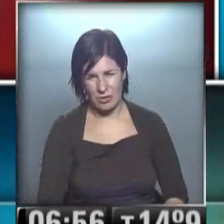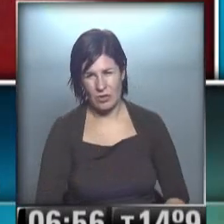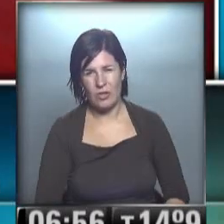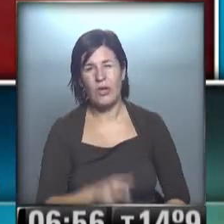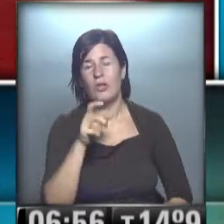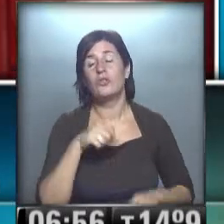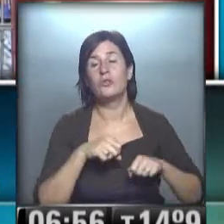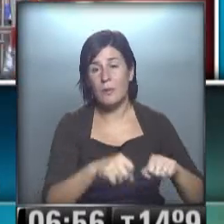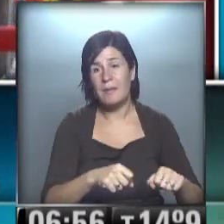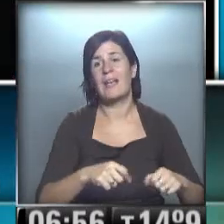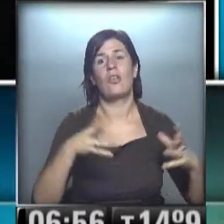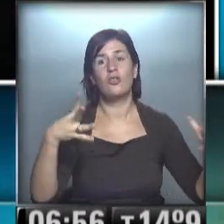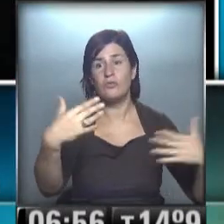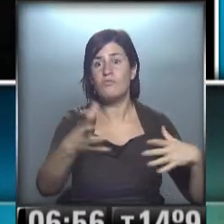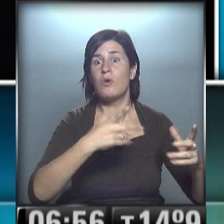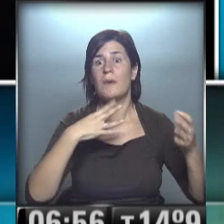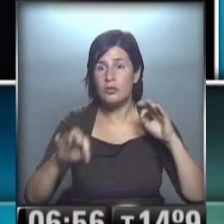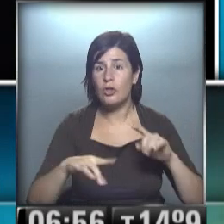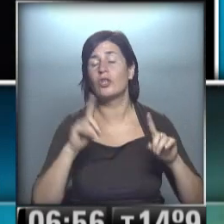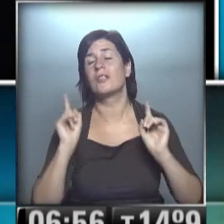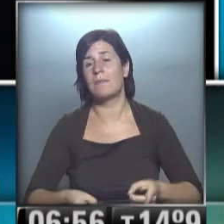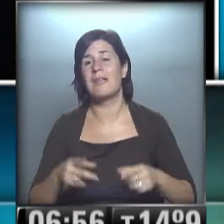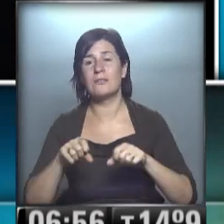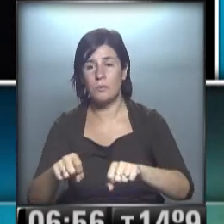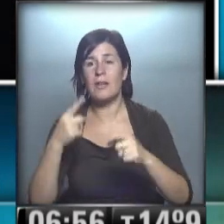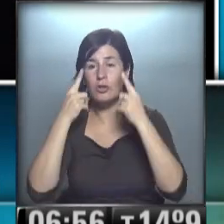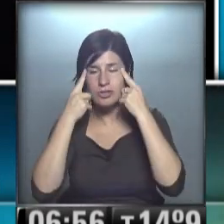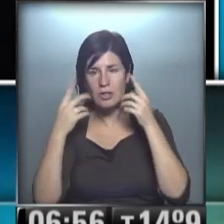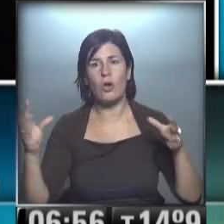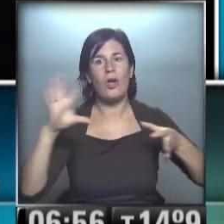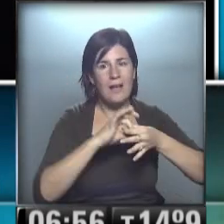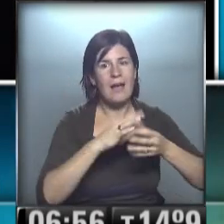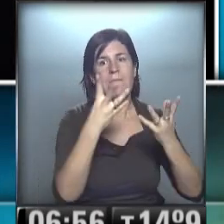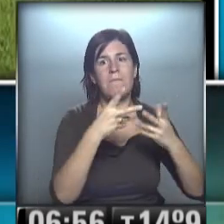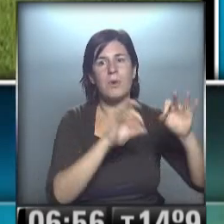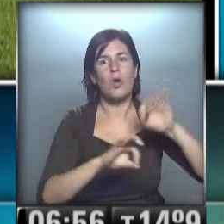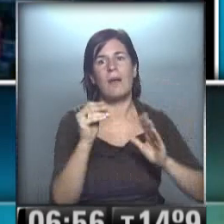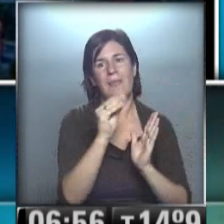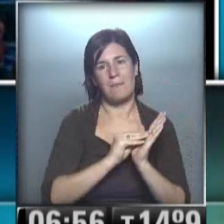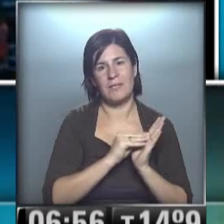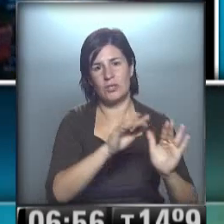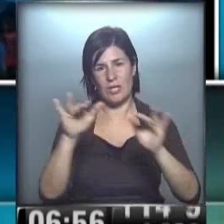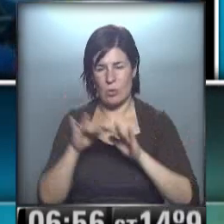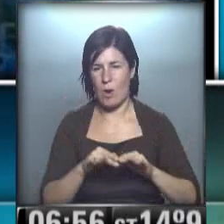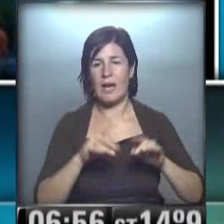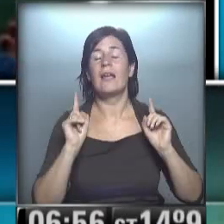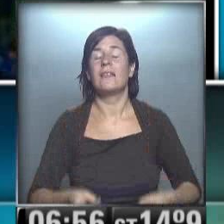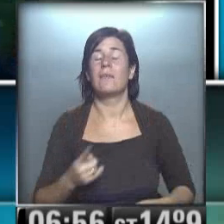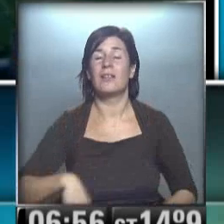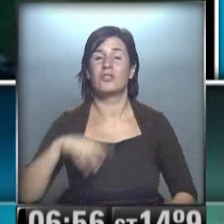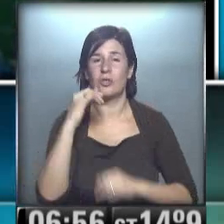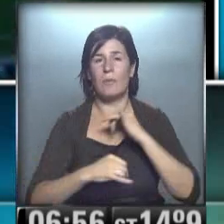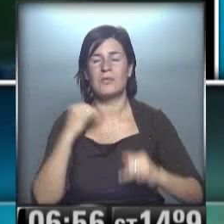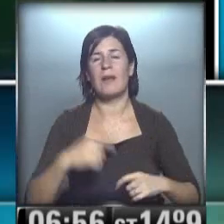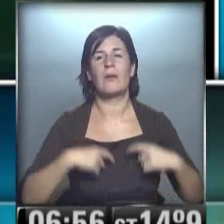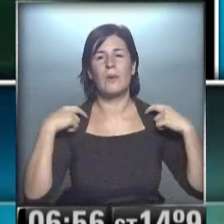y los supermercados chinos se suman a los precios cuidados. También en esta edición, en Visión 7, estaremos con una nueva